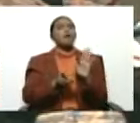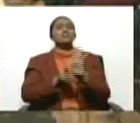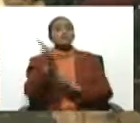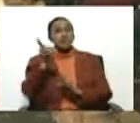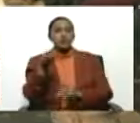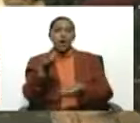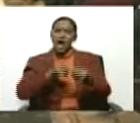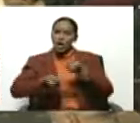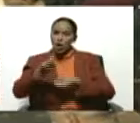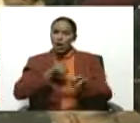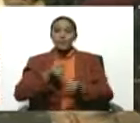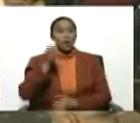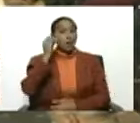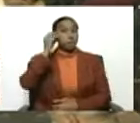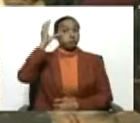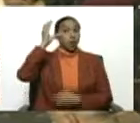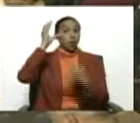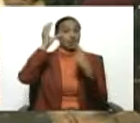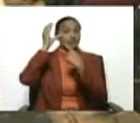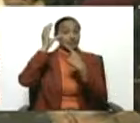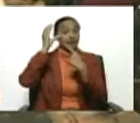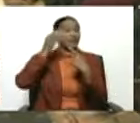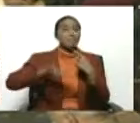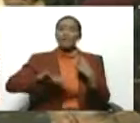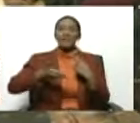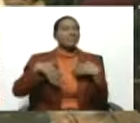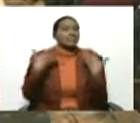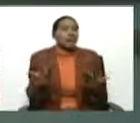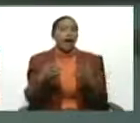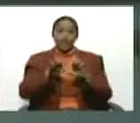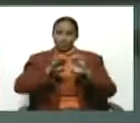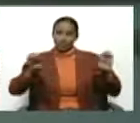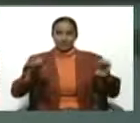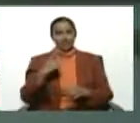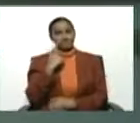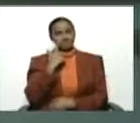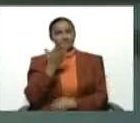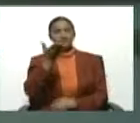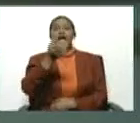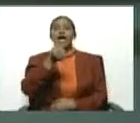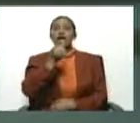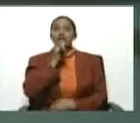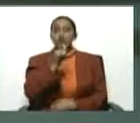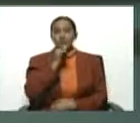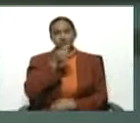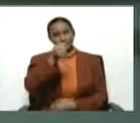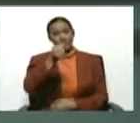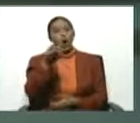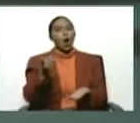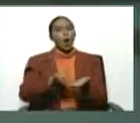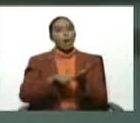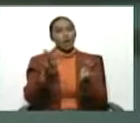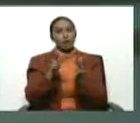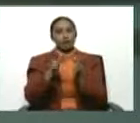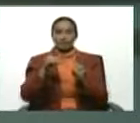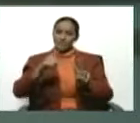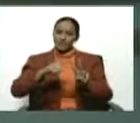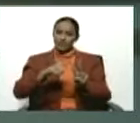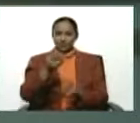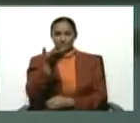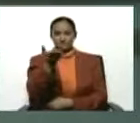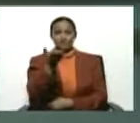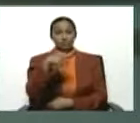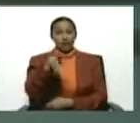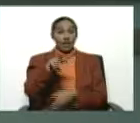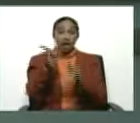economías que es el conocimiento es decir la educación Nosotros con estas imágenes y con esta información vamos a retornar nuevamente al contacto de los estudios bien atentos